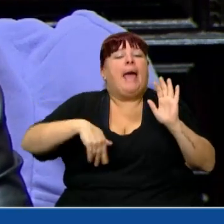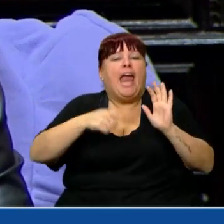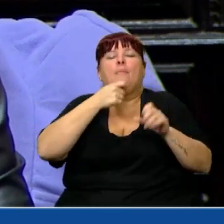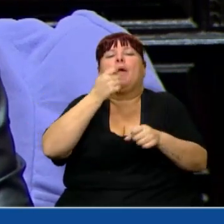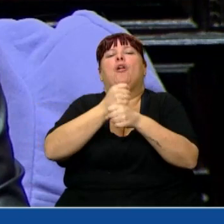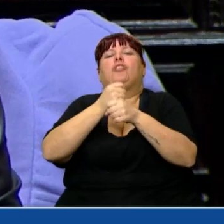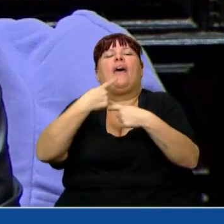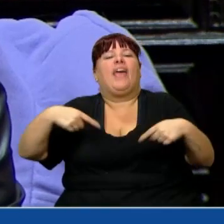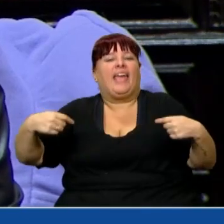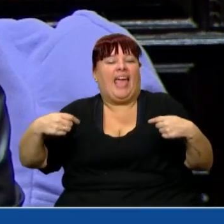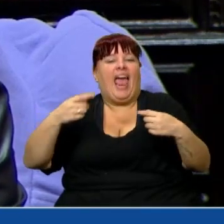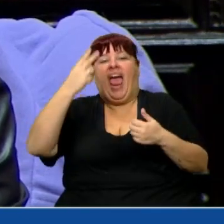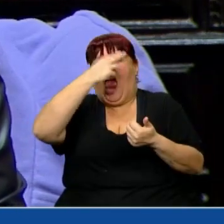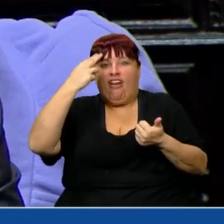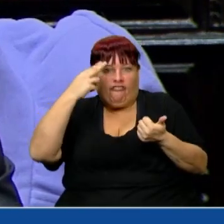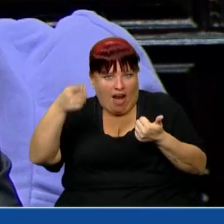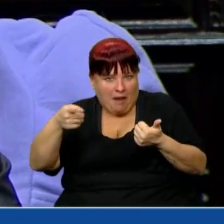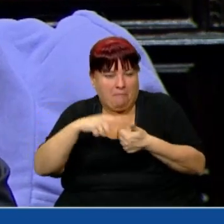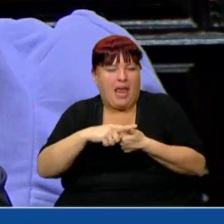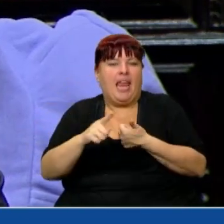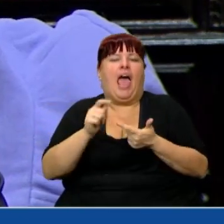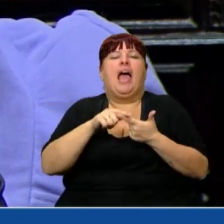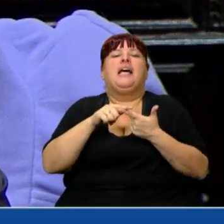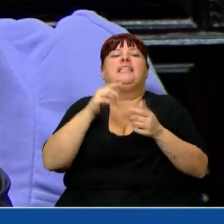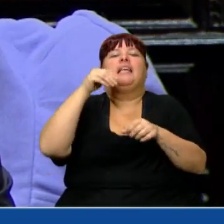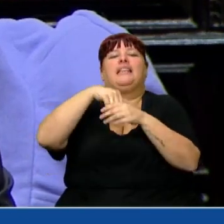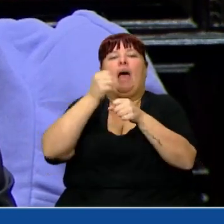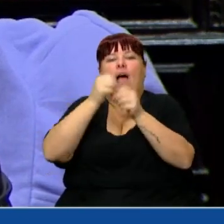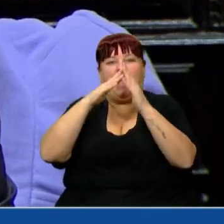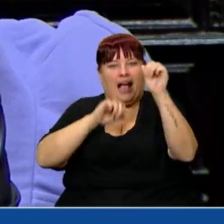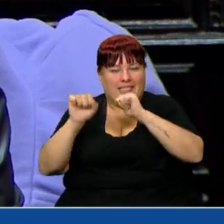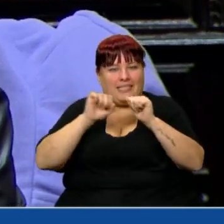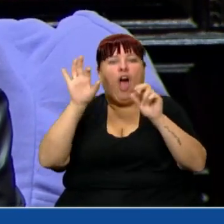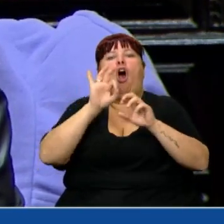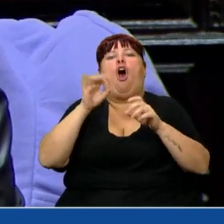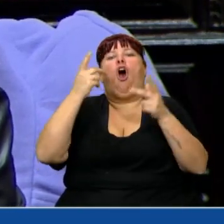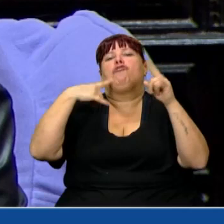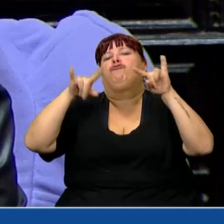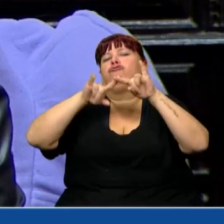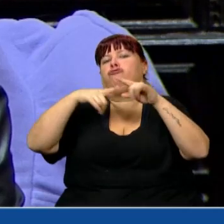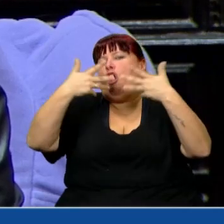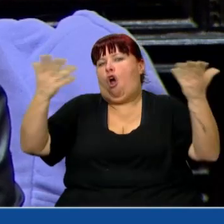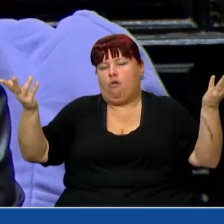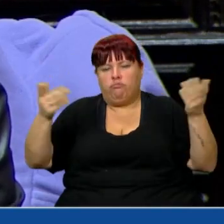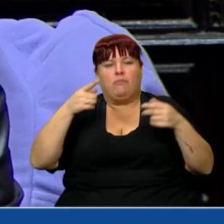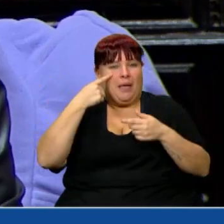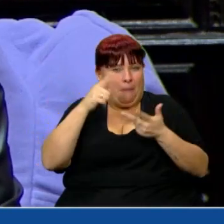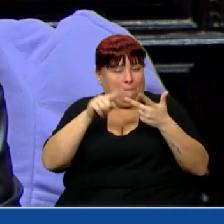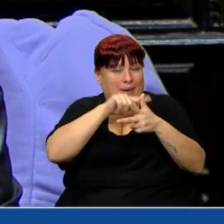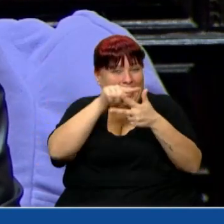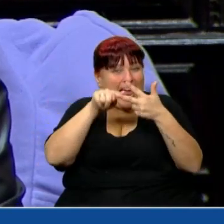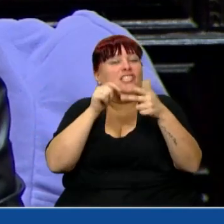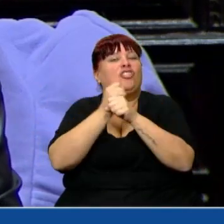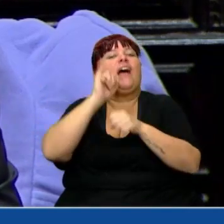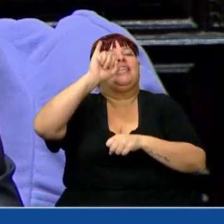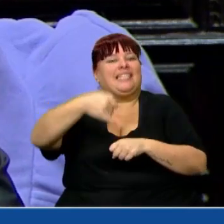las actividades de servicios de enfermería, de servicio doméstico y de espectáculos públicos. Acá vemos cómo esas